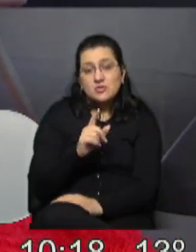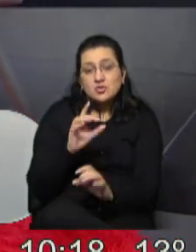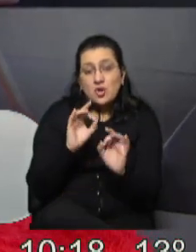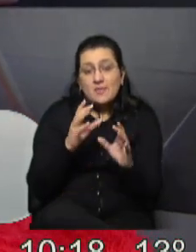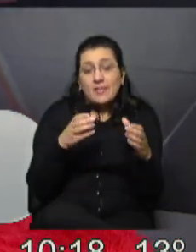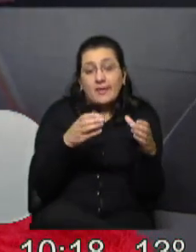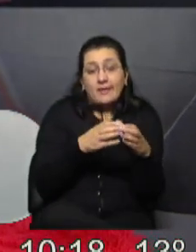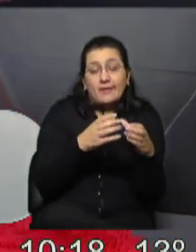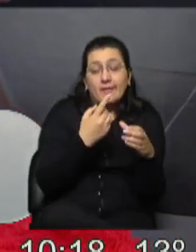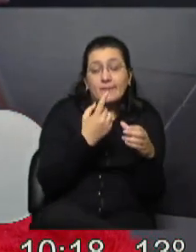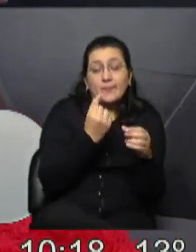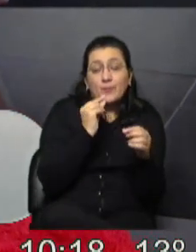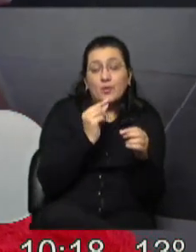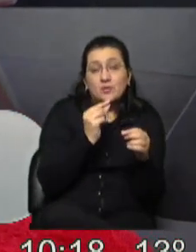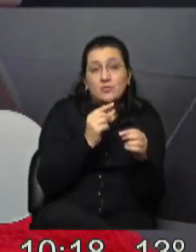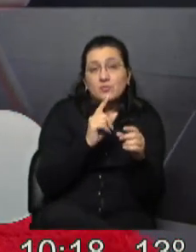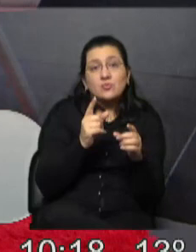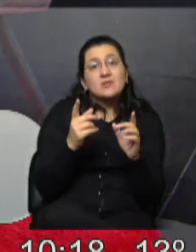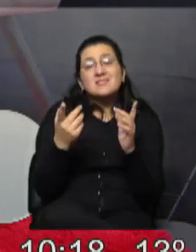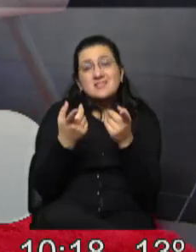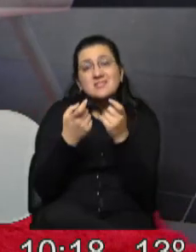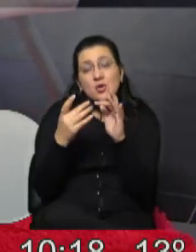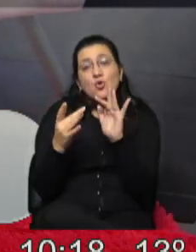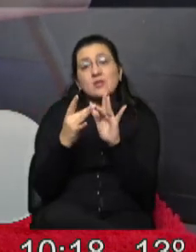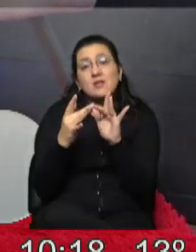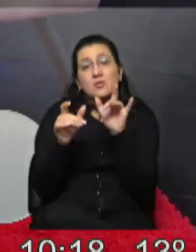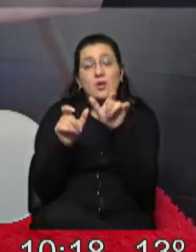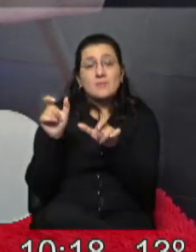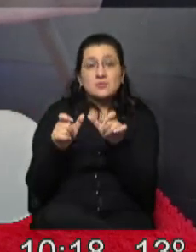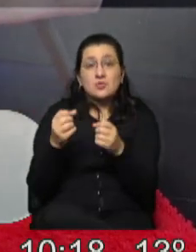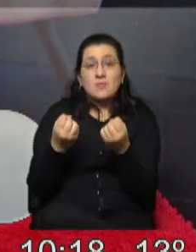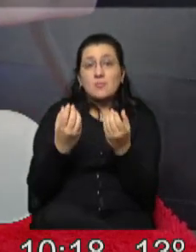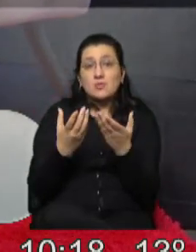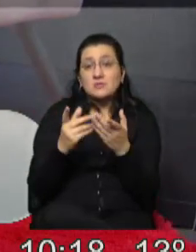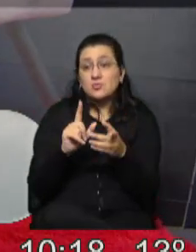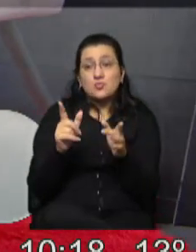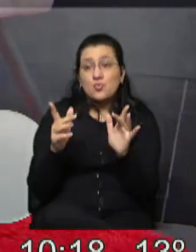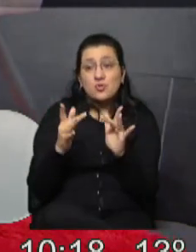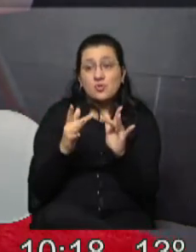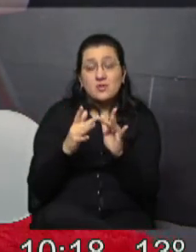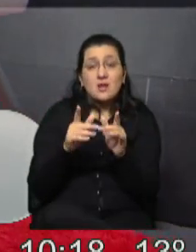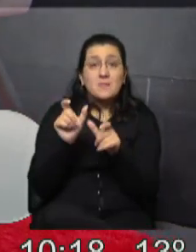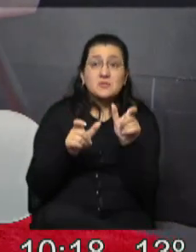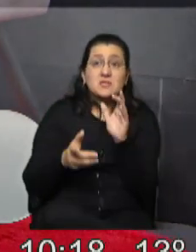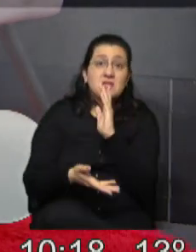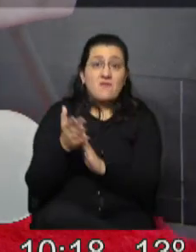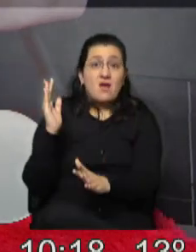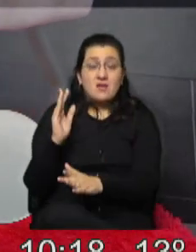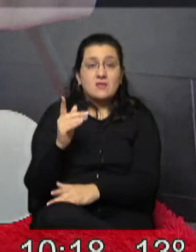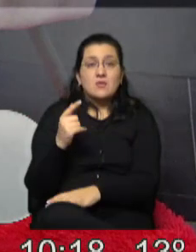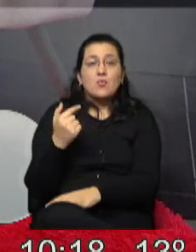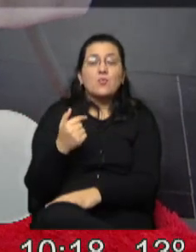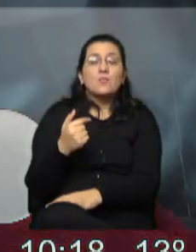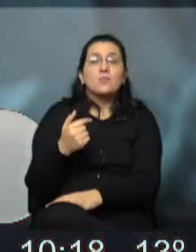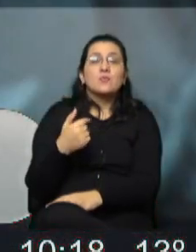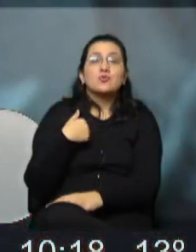viste. Aquí o te conectás con la gente o la gente se va a la cantina. Y a nosotros me acuerdo que uno de los halagos más grandes